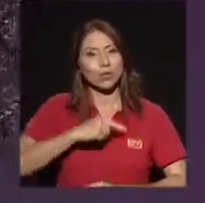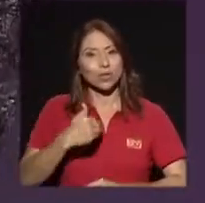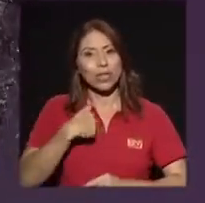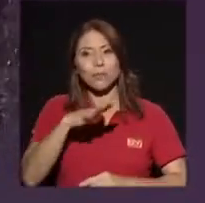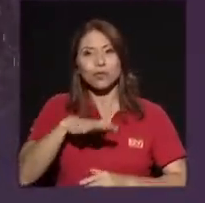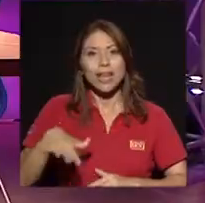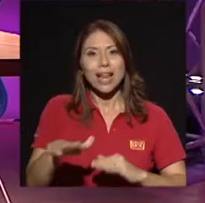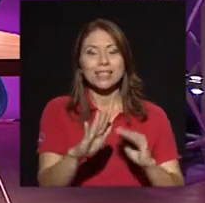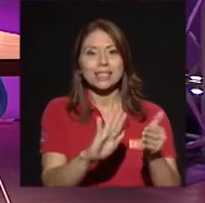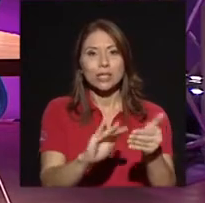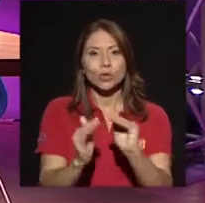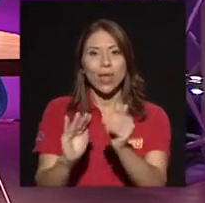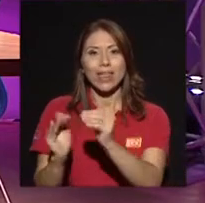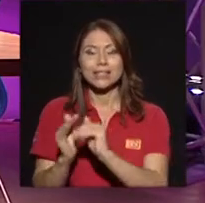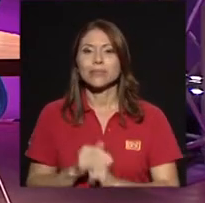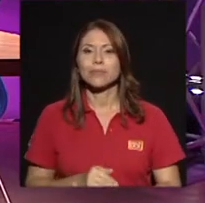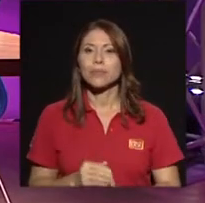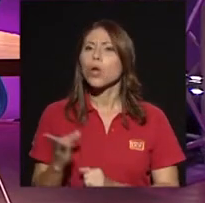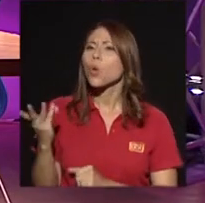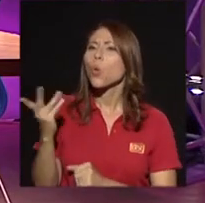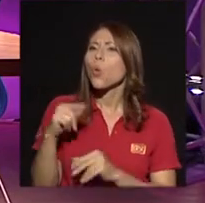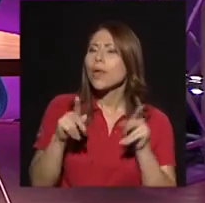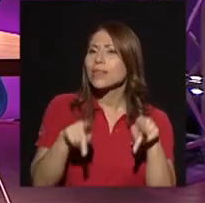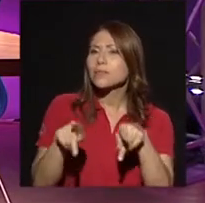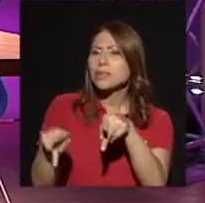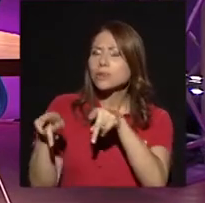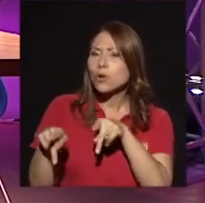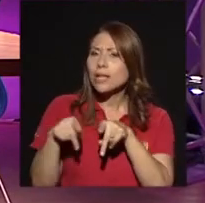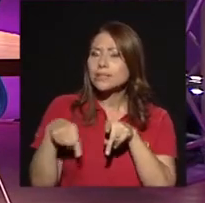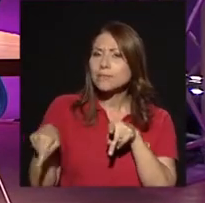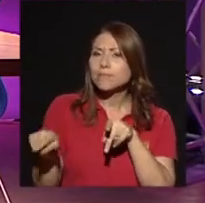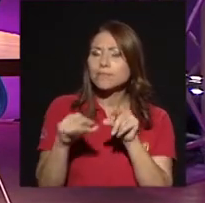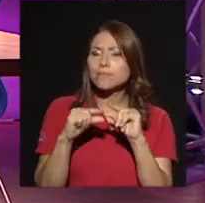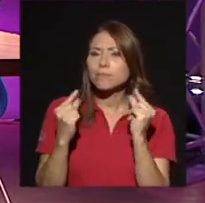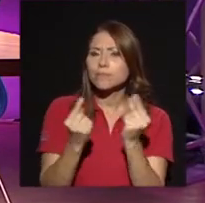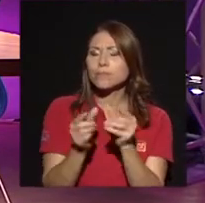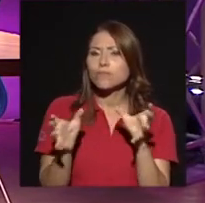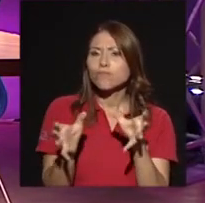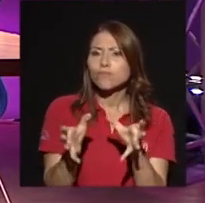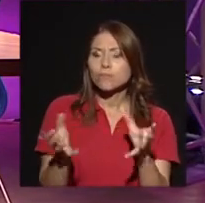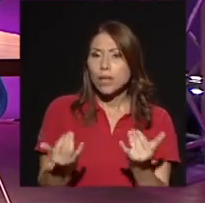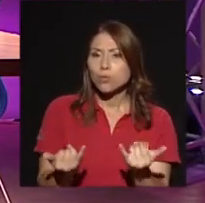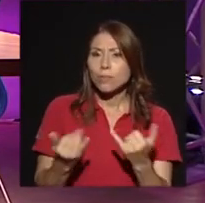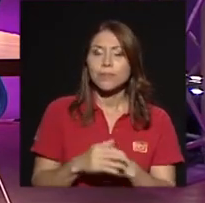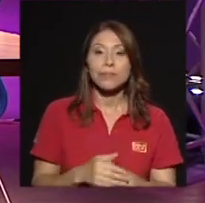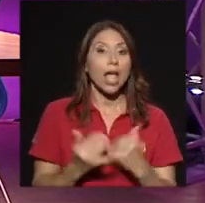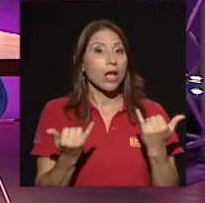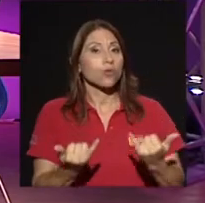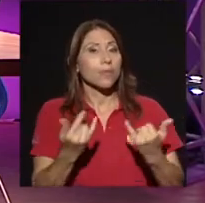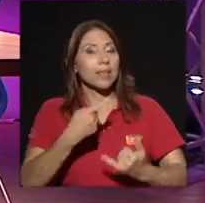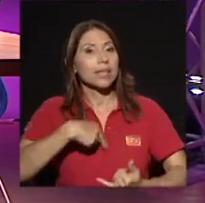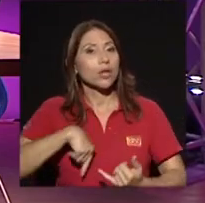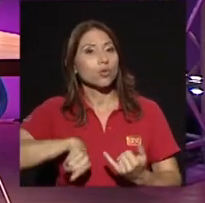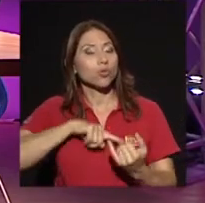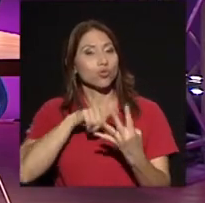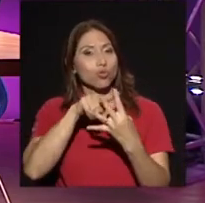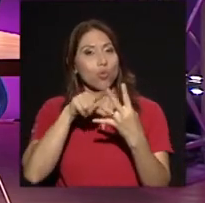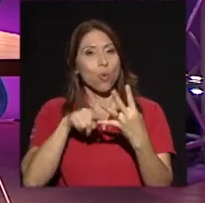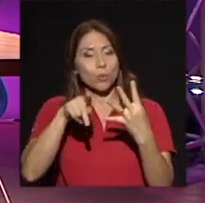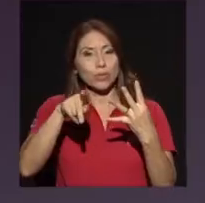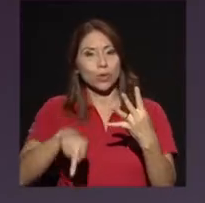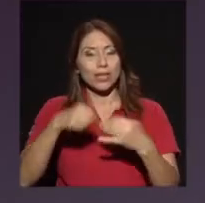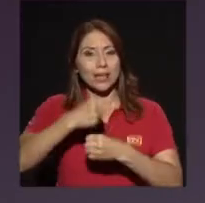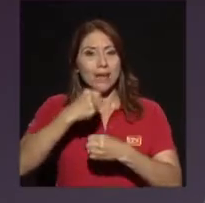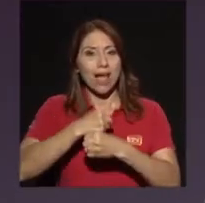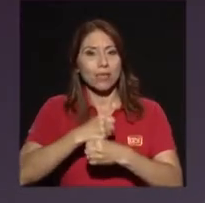Genial. Básicamente. ¿Cuántas personas conforman el proyecto? Actualmente nos encontramos 4 personas trabajando, entre